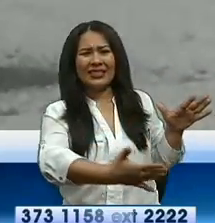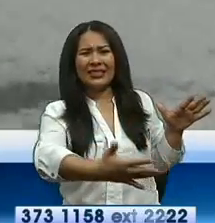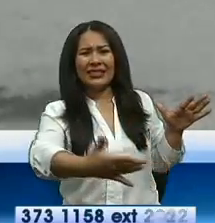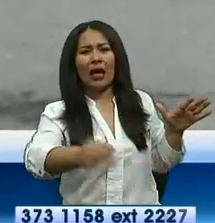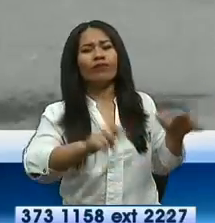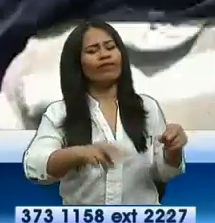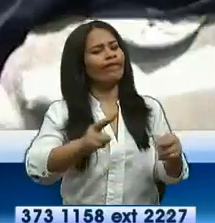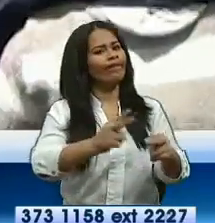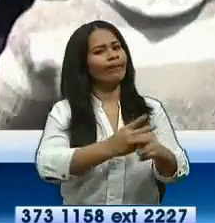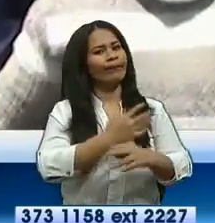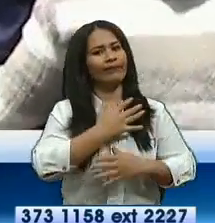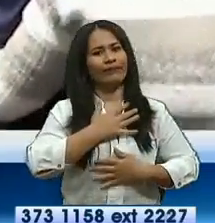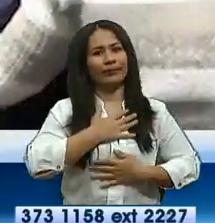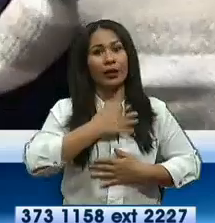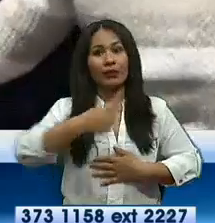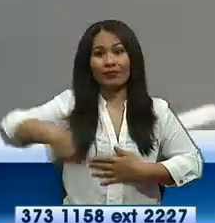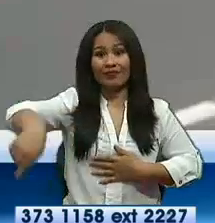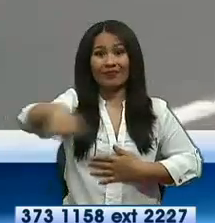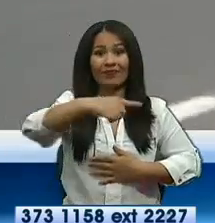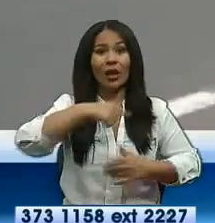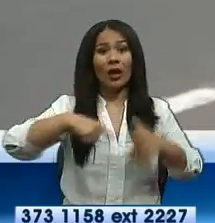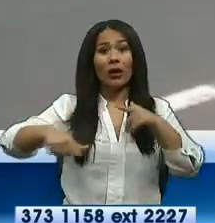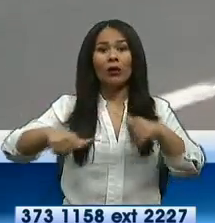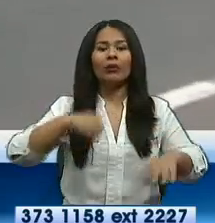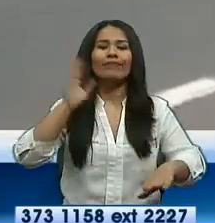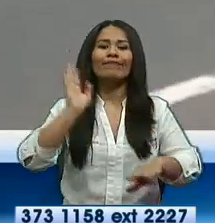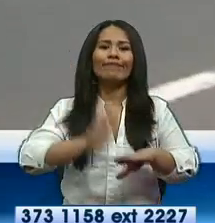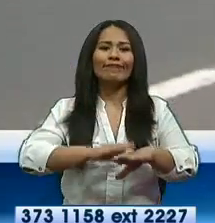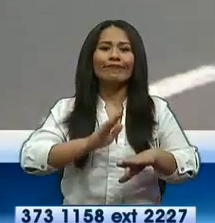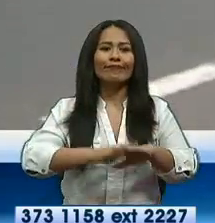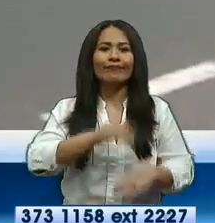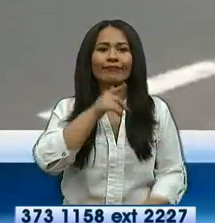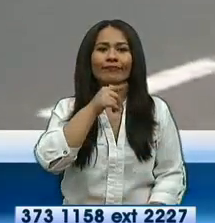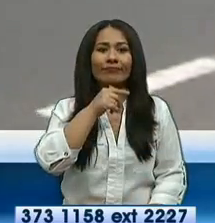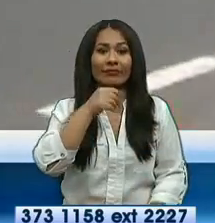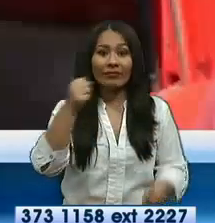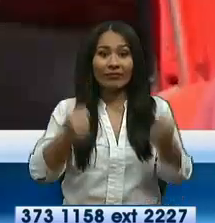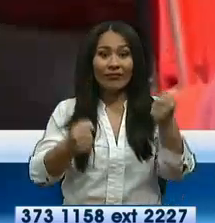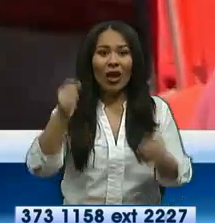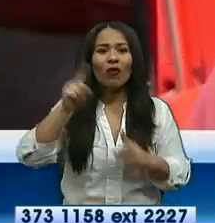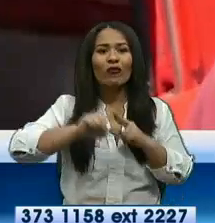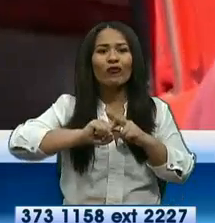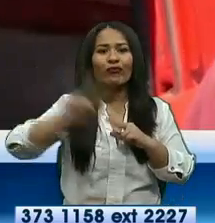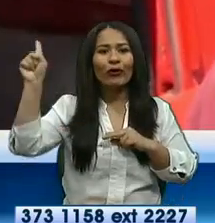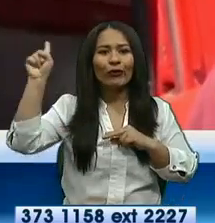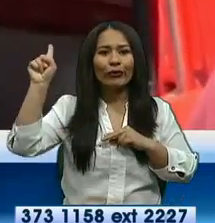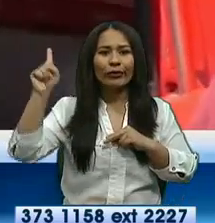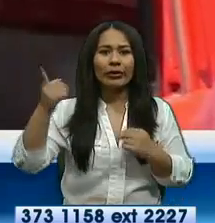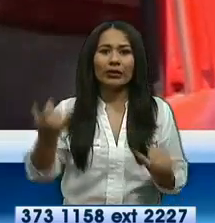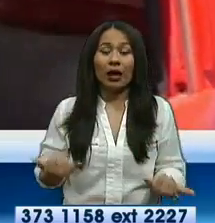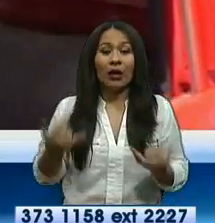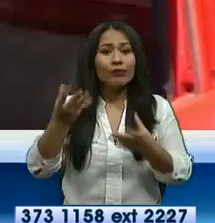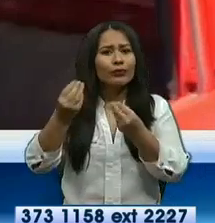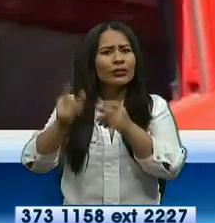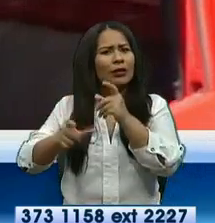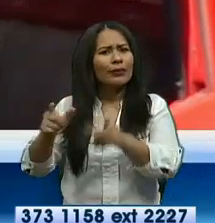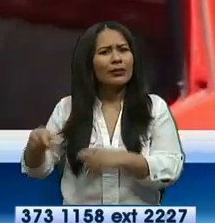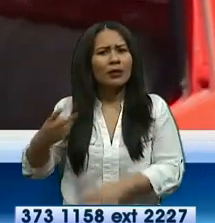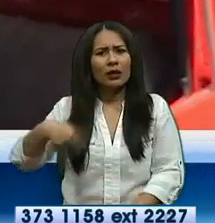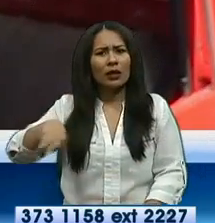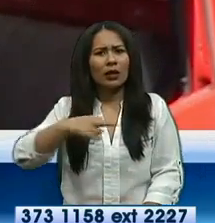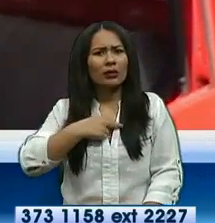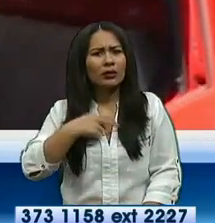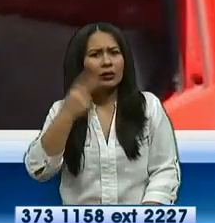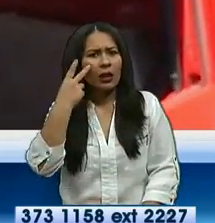este sector, y como es común, el causante del accidente huyó. Hay varias víctimas de aquí, como todo es la bajada,